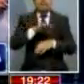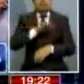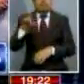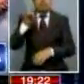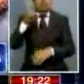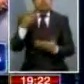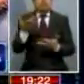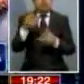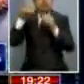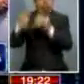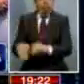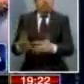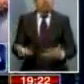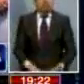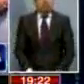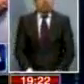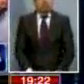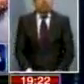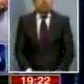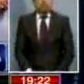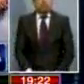fregar.